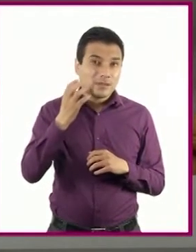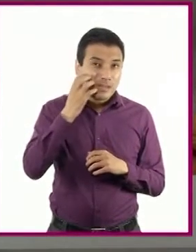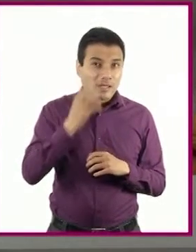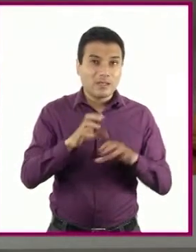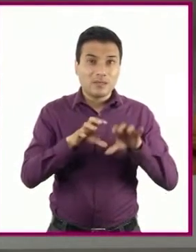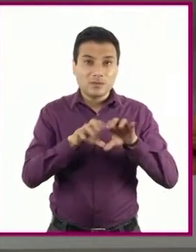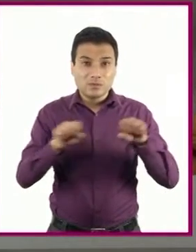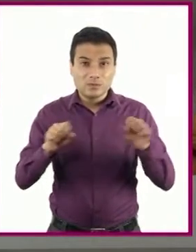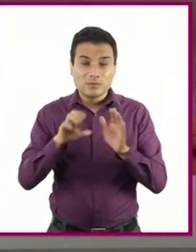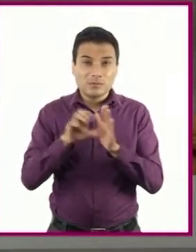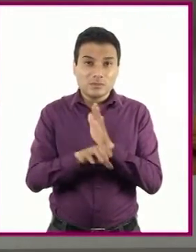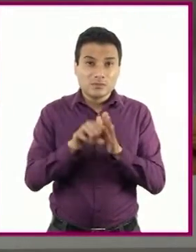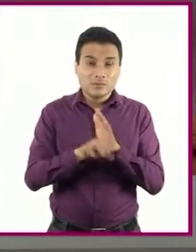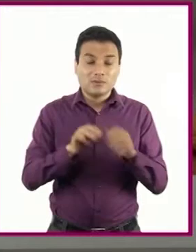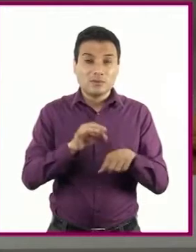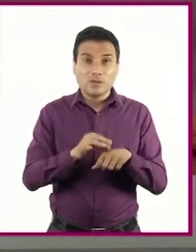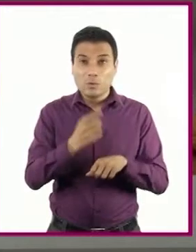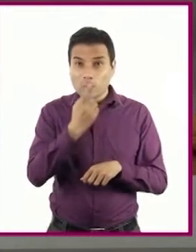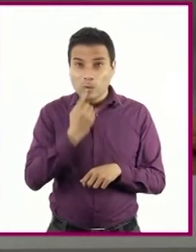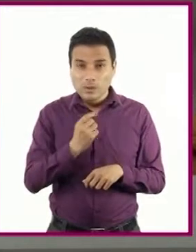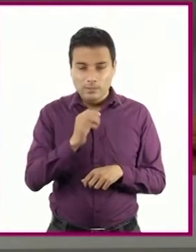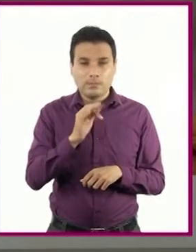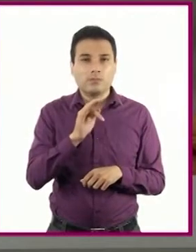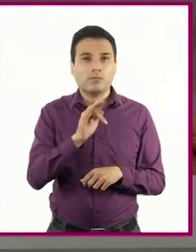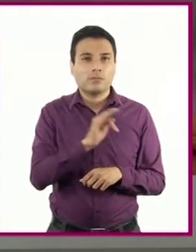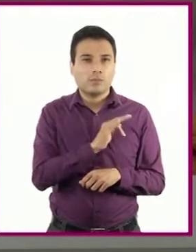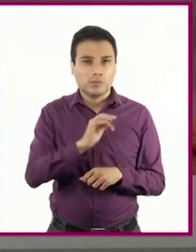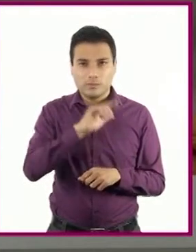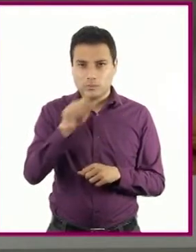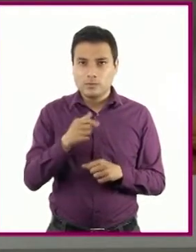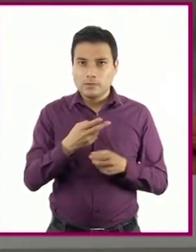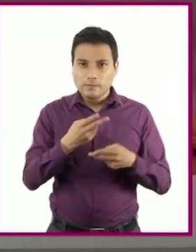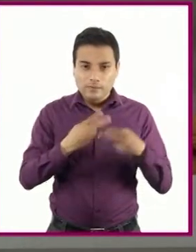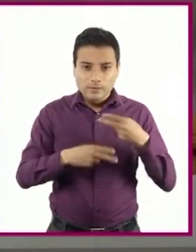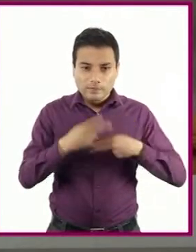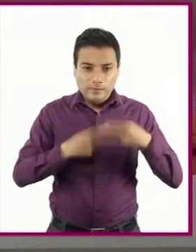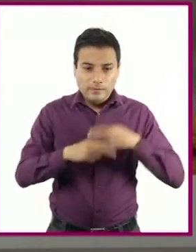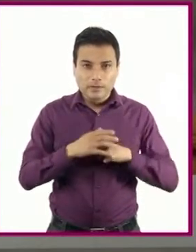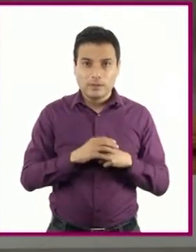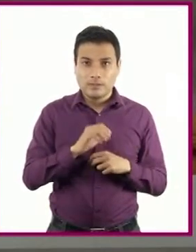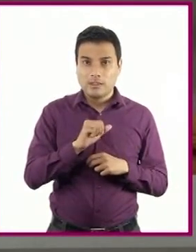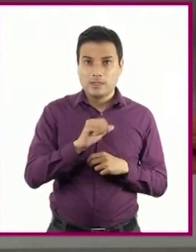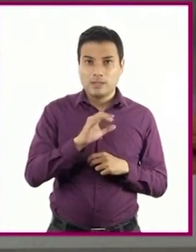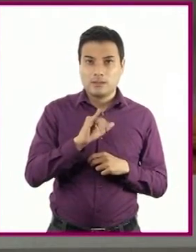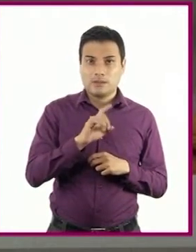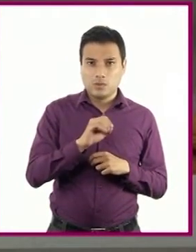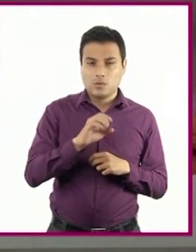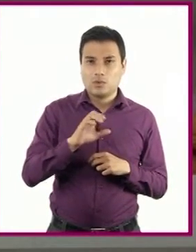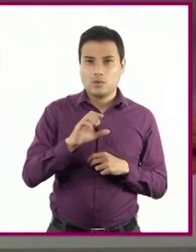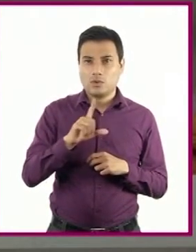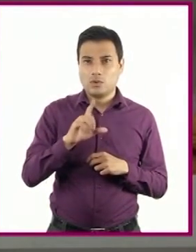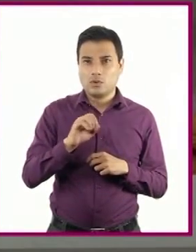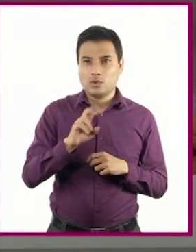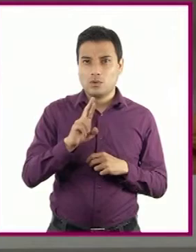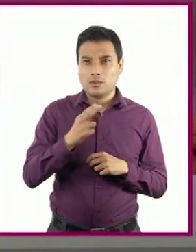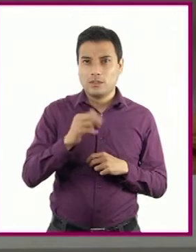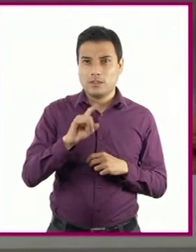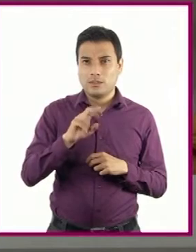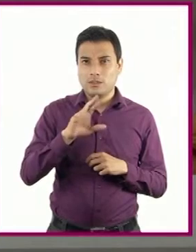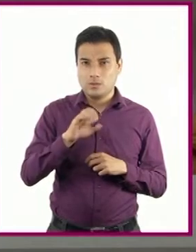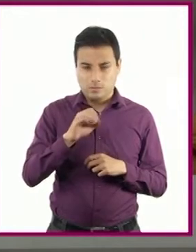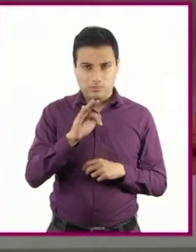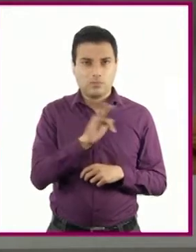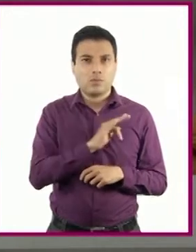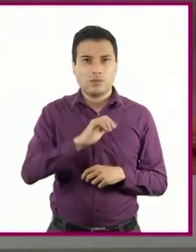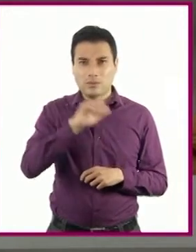embutidos, carnes rojas, puede favorecer la liberación de mayores concentraciones de ácido clorhídrico y generar acidez estomacal,